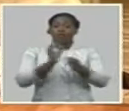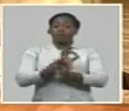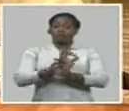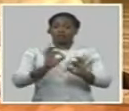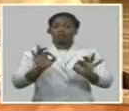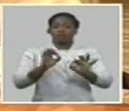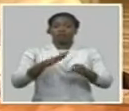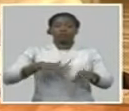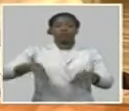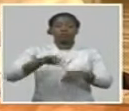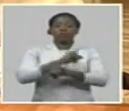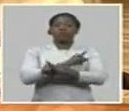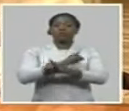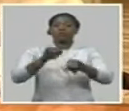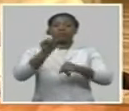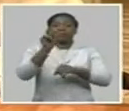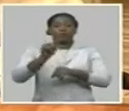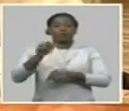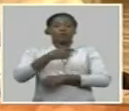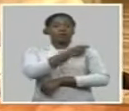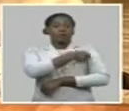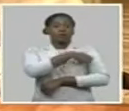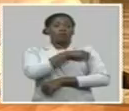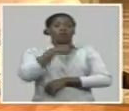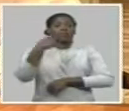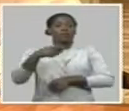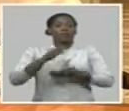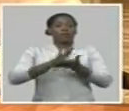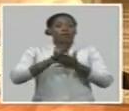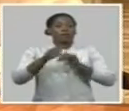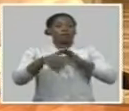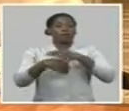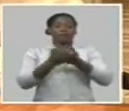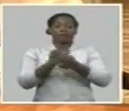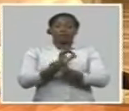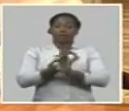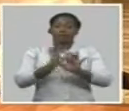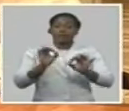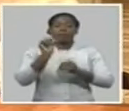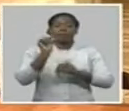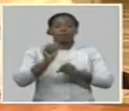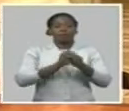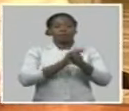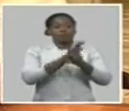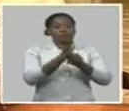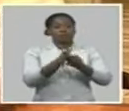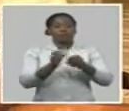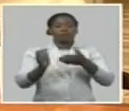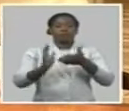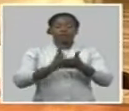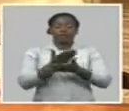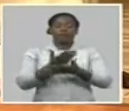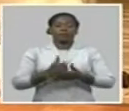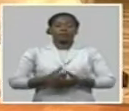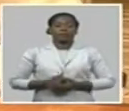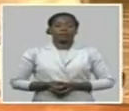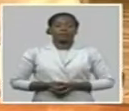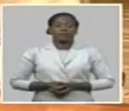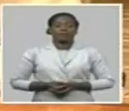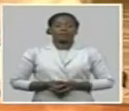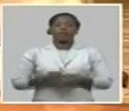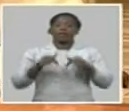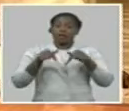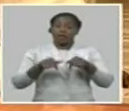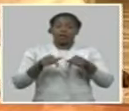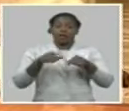todos los medios a que las personas constantemente se laven las manos y tomen todas las medidas higiénico-sanitarias ahora en el